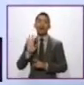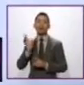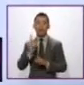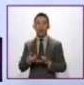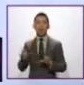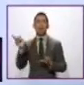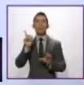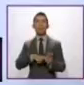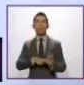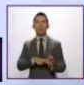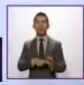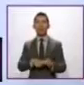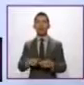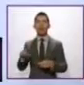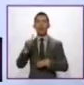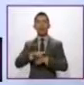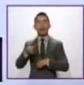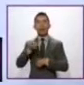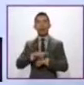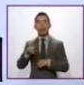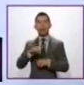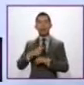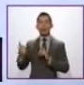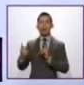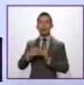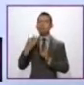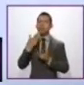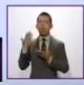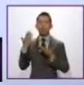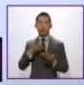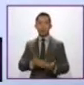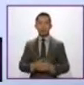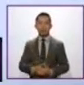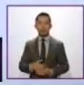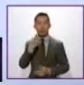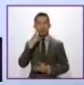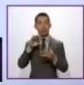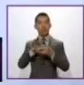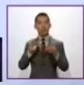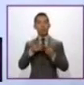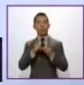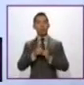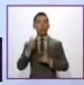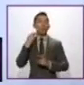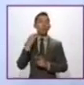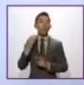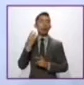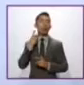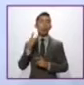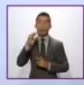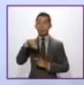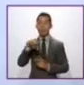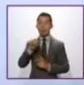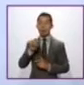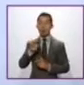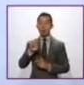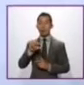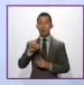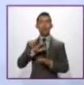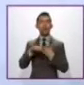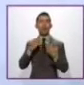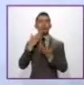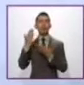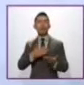a diario tocas nuestras puertas y eres bien recibido. Mira, en Morena todos son bienvenidos. Si vienen con las